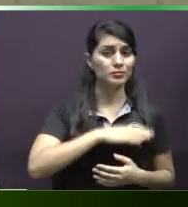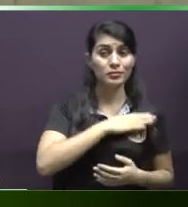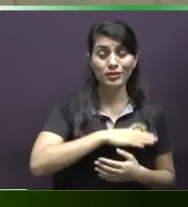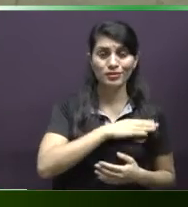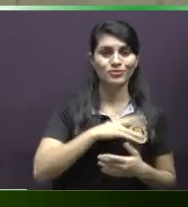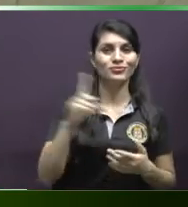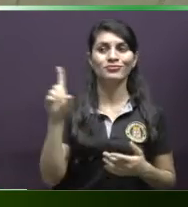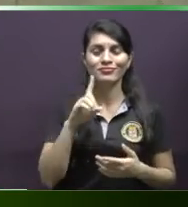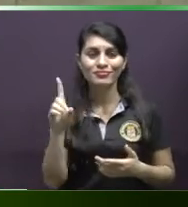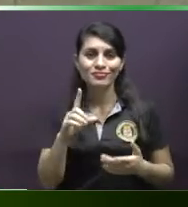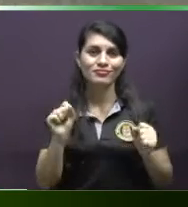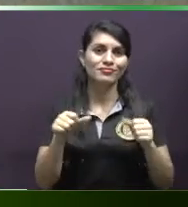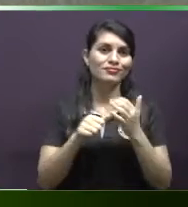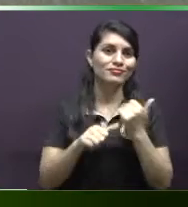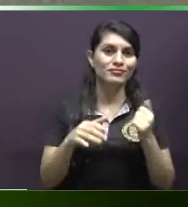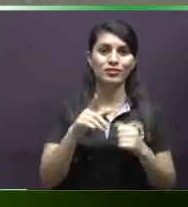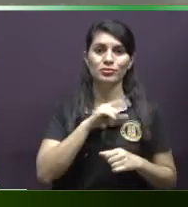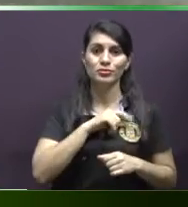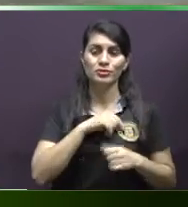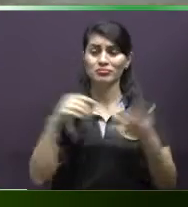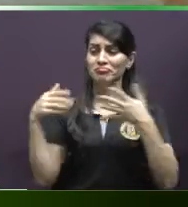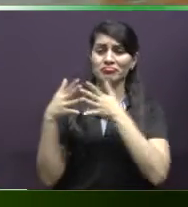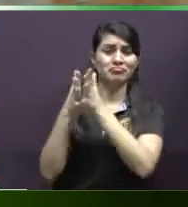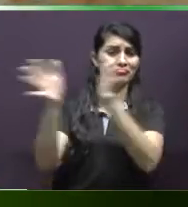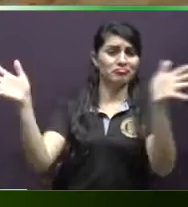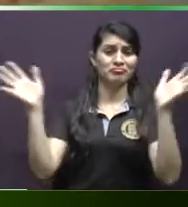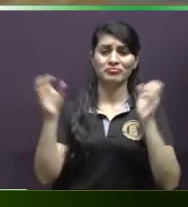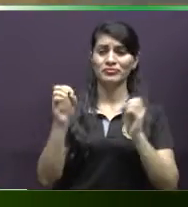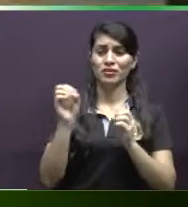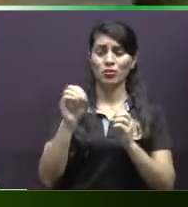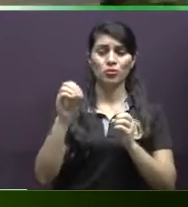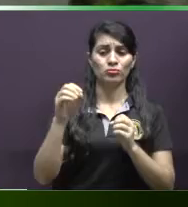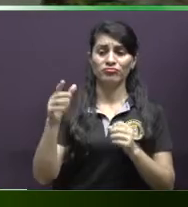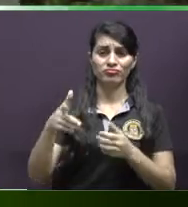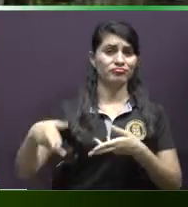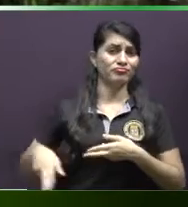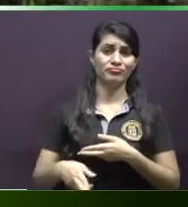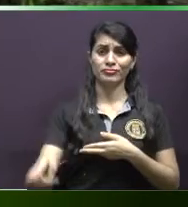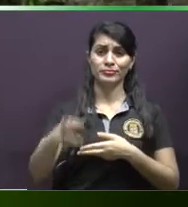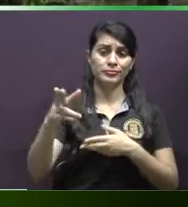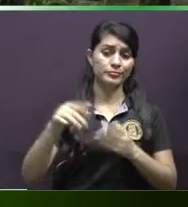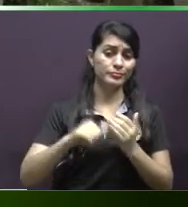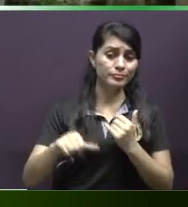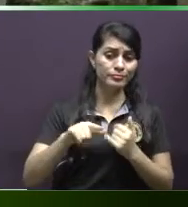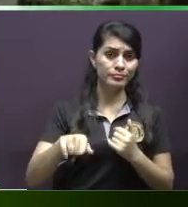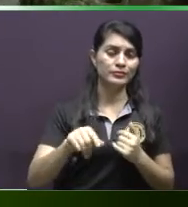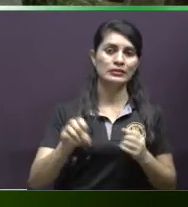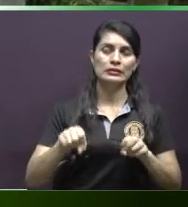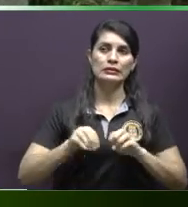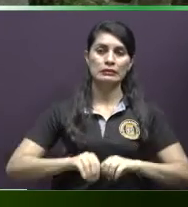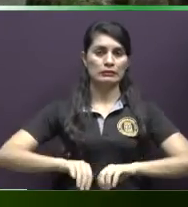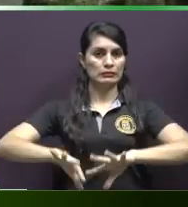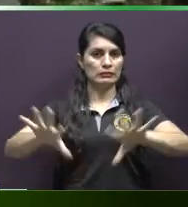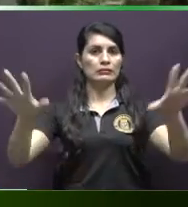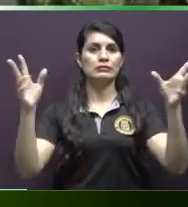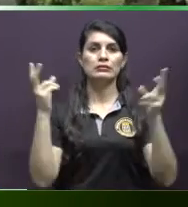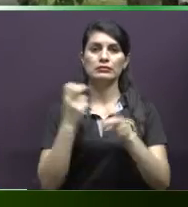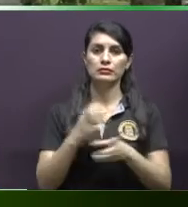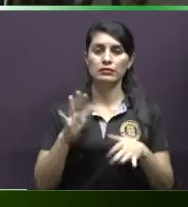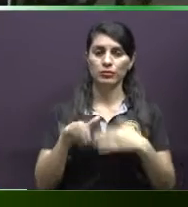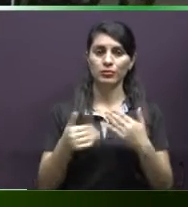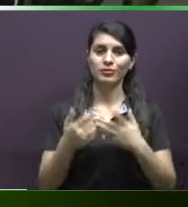necesidades fisiológicas lo hacían al aire libre es a la orilla de los ríos y eso por supuesto que provoca una contaminación